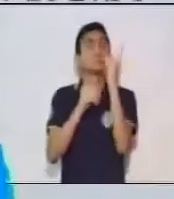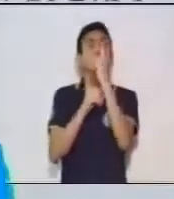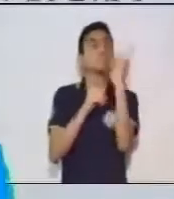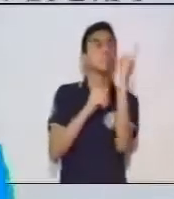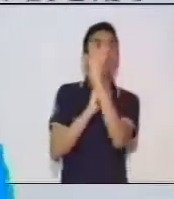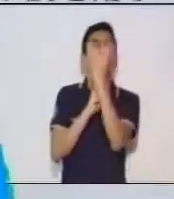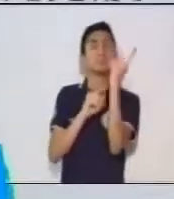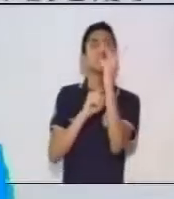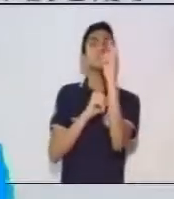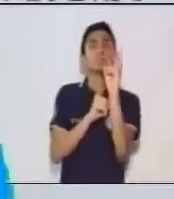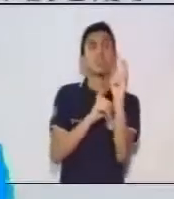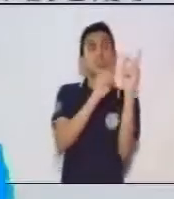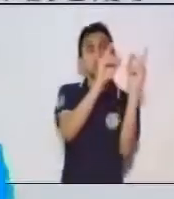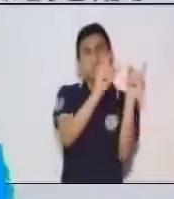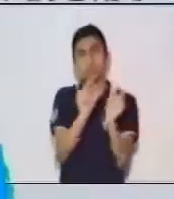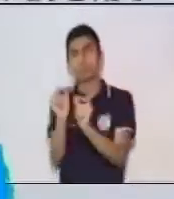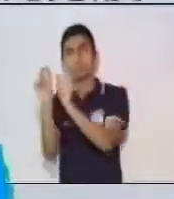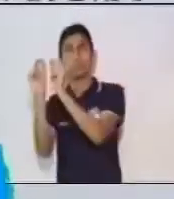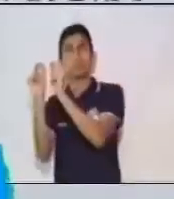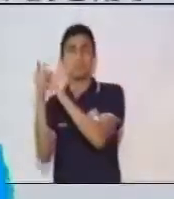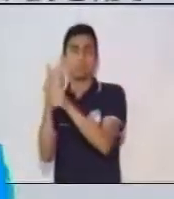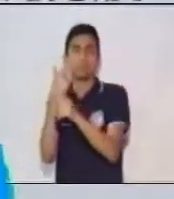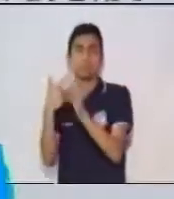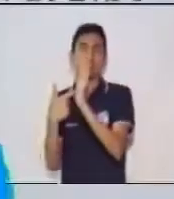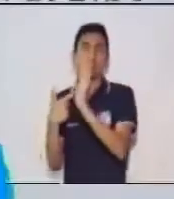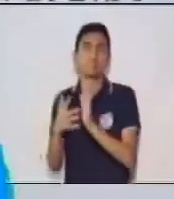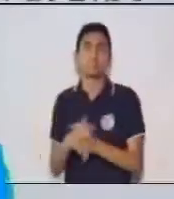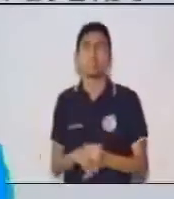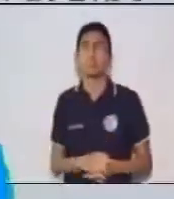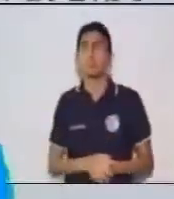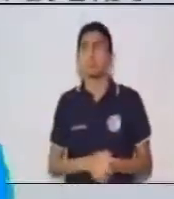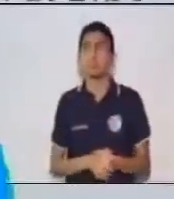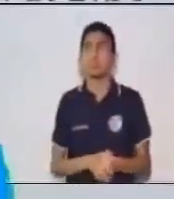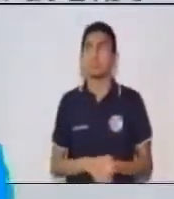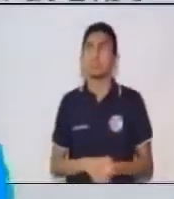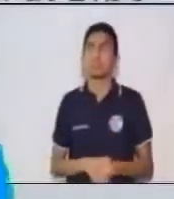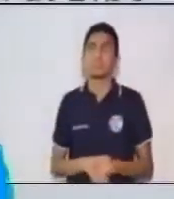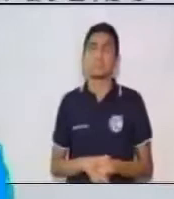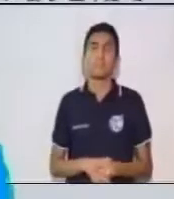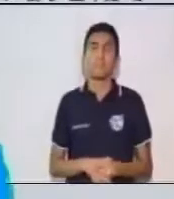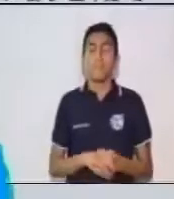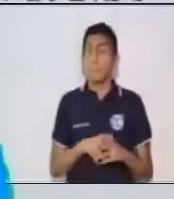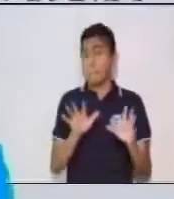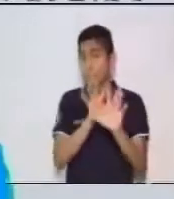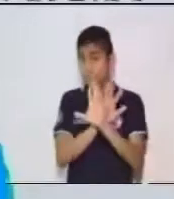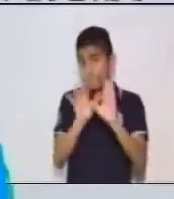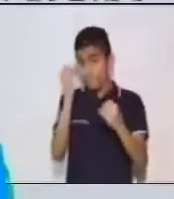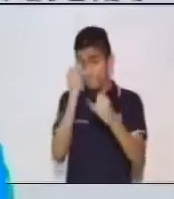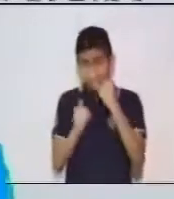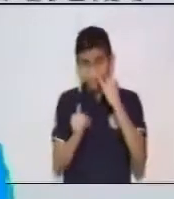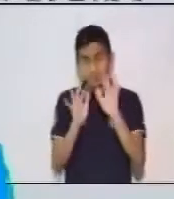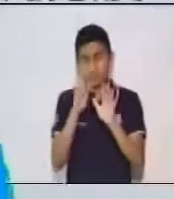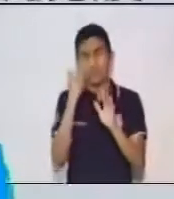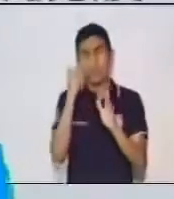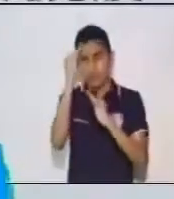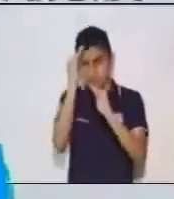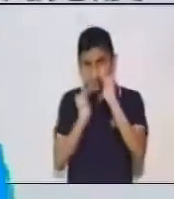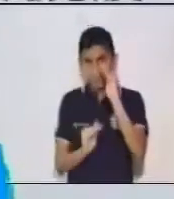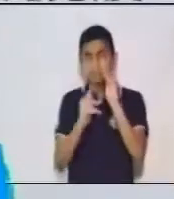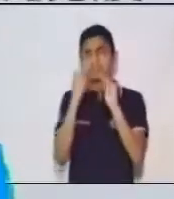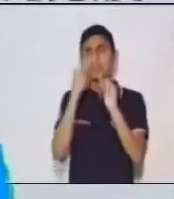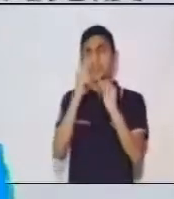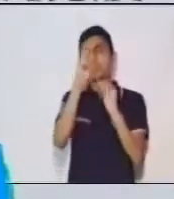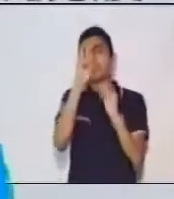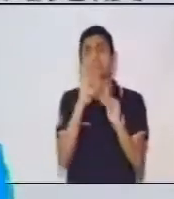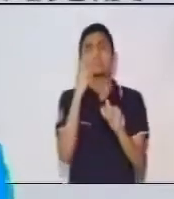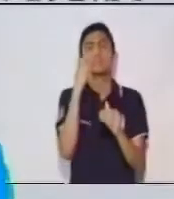en el segundo paréntesis. Más por más da más. Entonces estamos buscando dos números que sumados